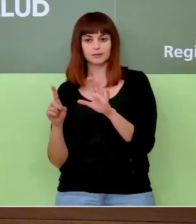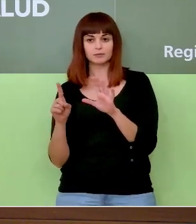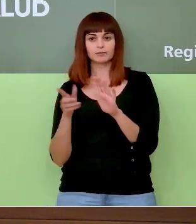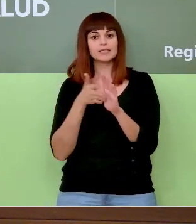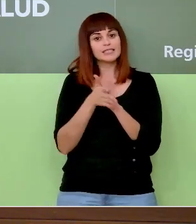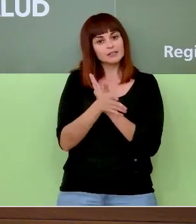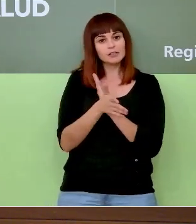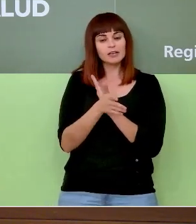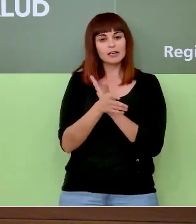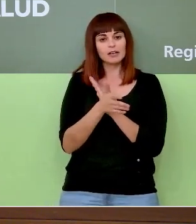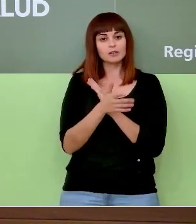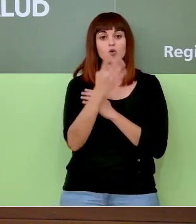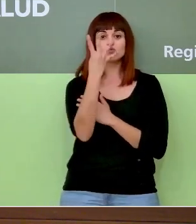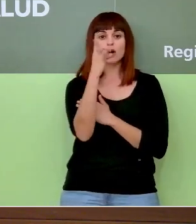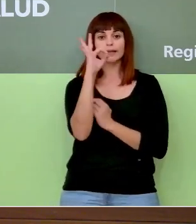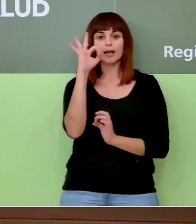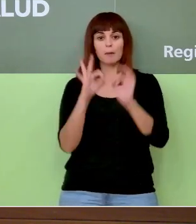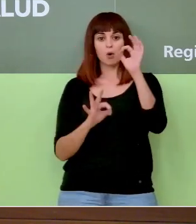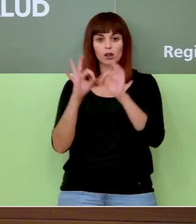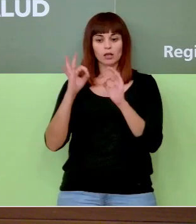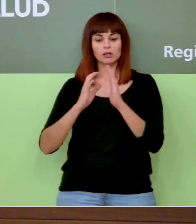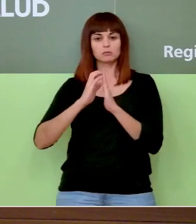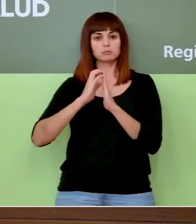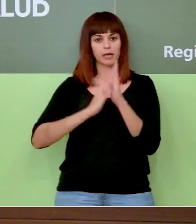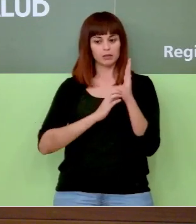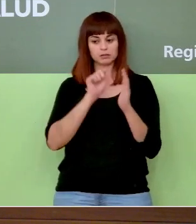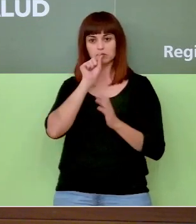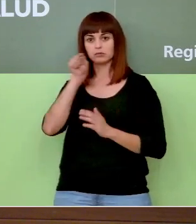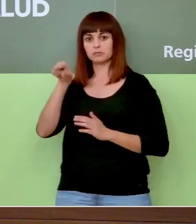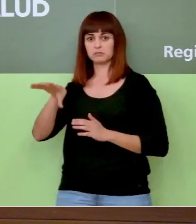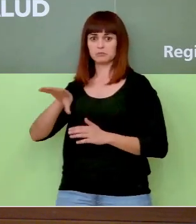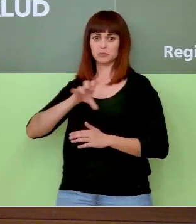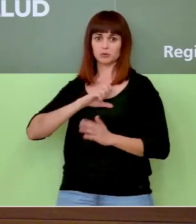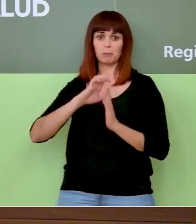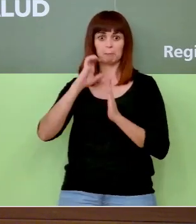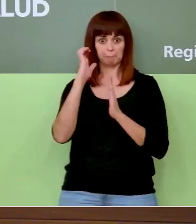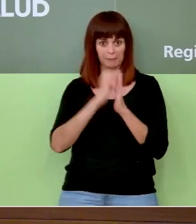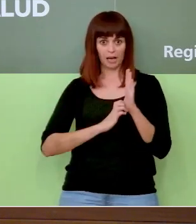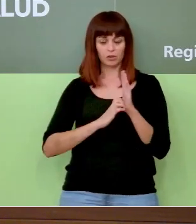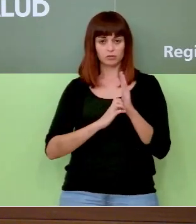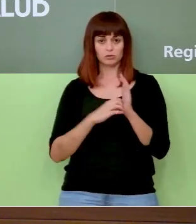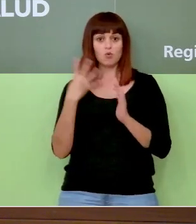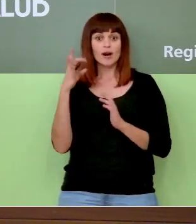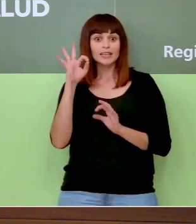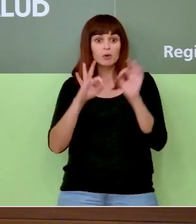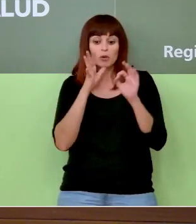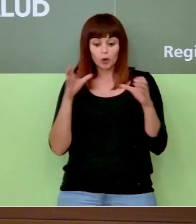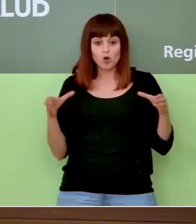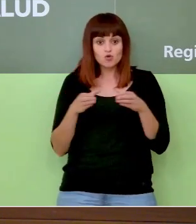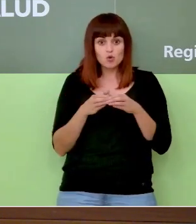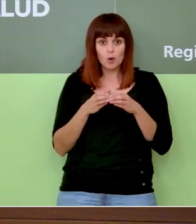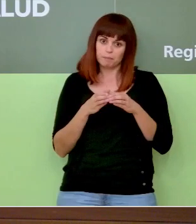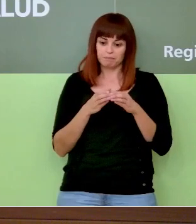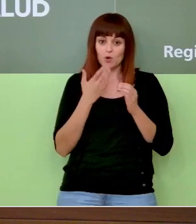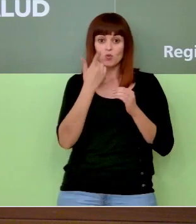estás reduciendo un 40% las posibilidades de contagio, porque estás reduciendo un 40% las posibilidades de que en el grupo haya una